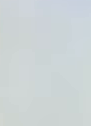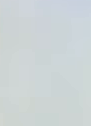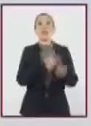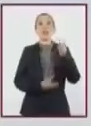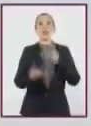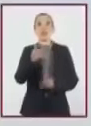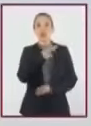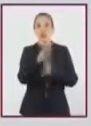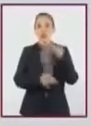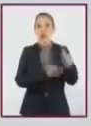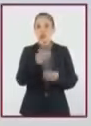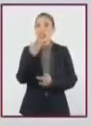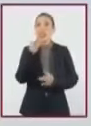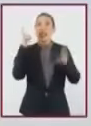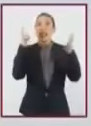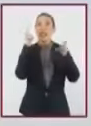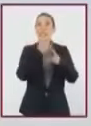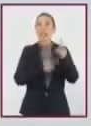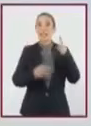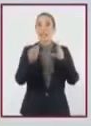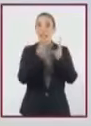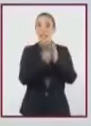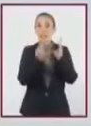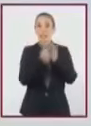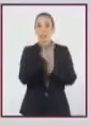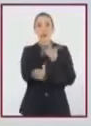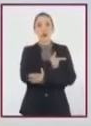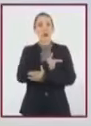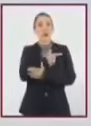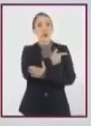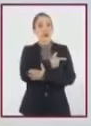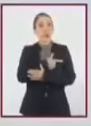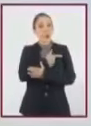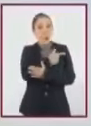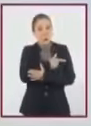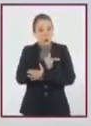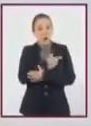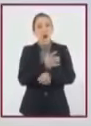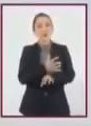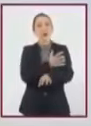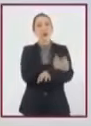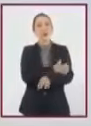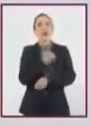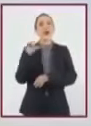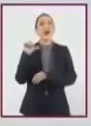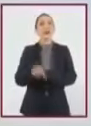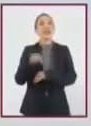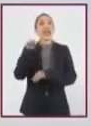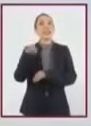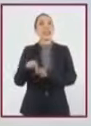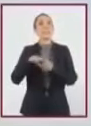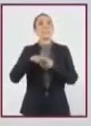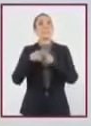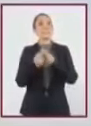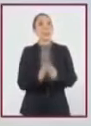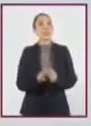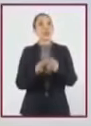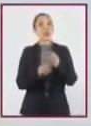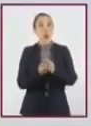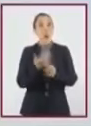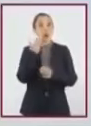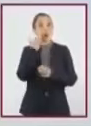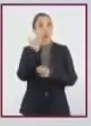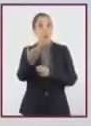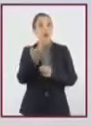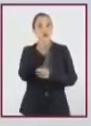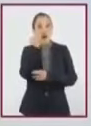Bienvenidas y bienvenidos a Regreso a Clases. Es un gusto y enorme privilegio acompañarlos hoy en el inicio de este nuevo ciclo